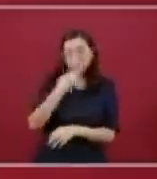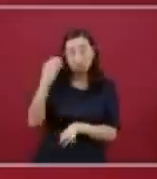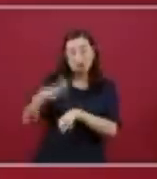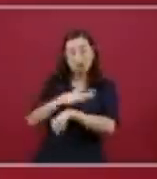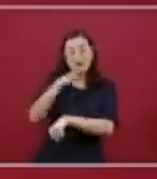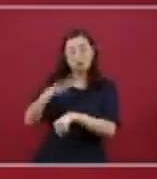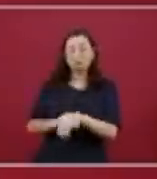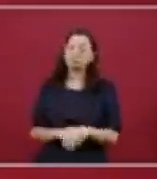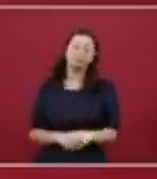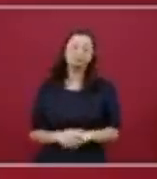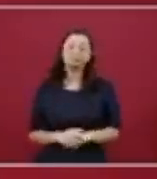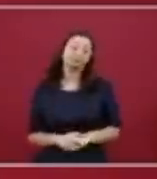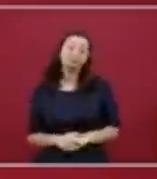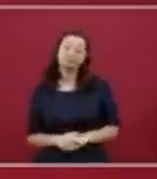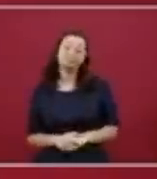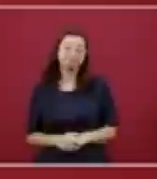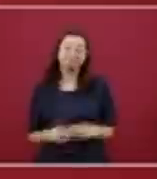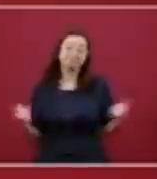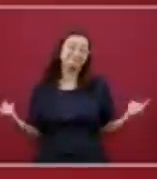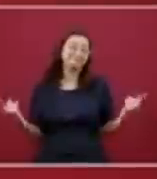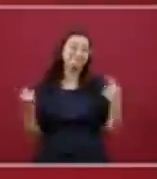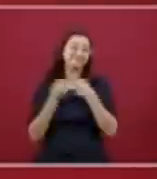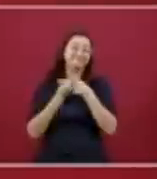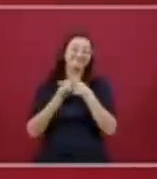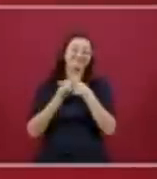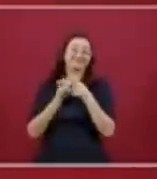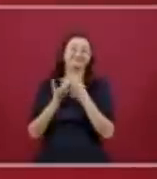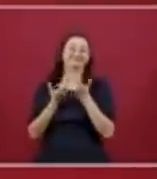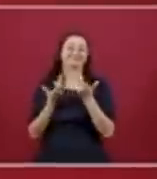Fíjese la paradoja, los